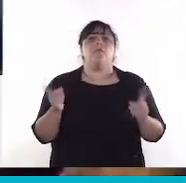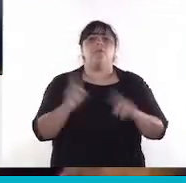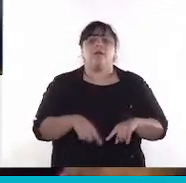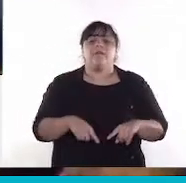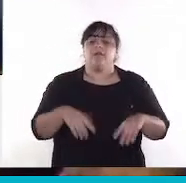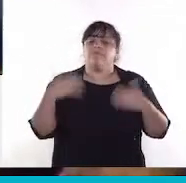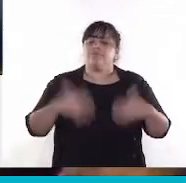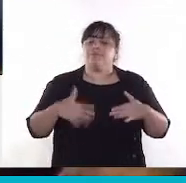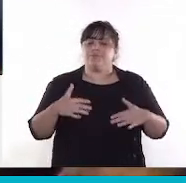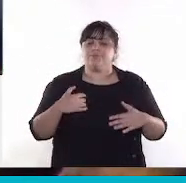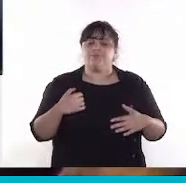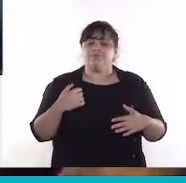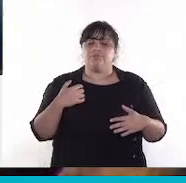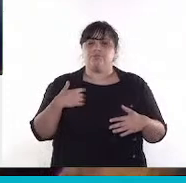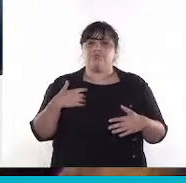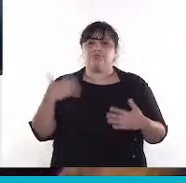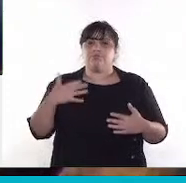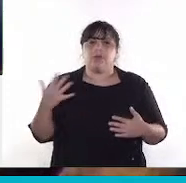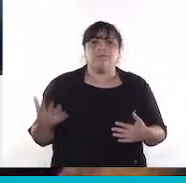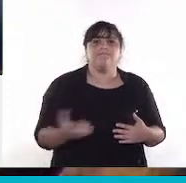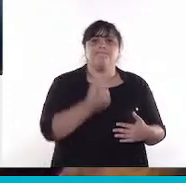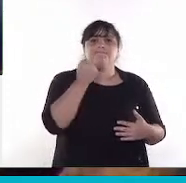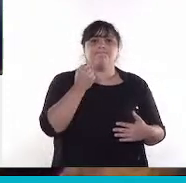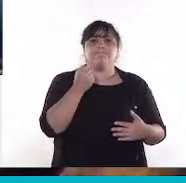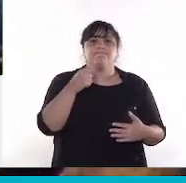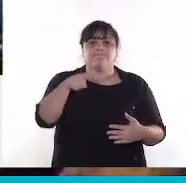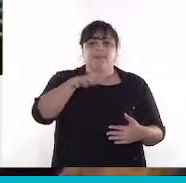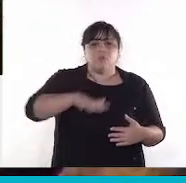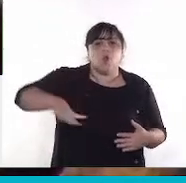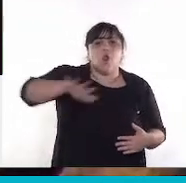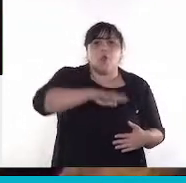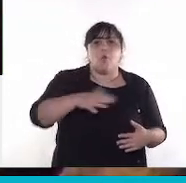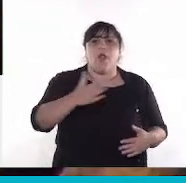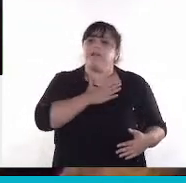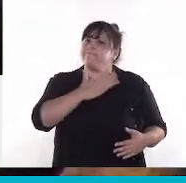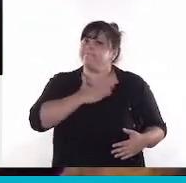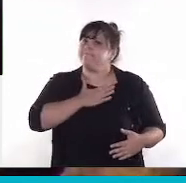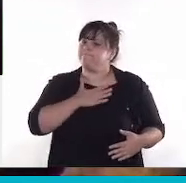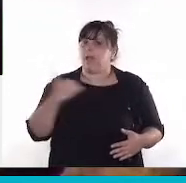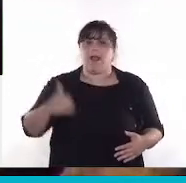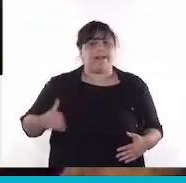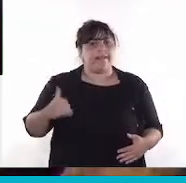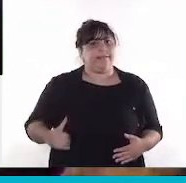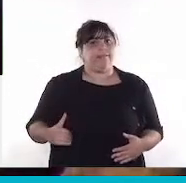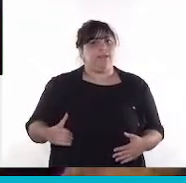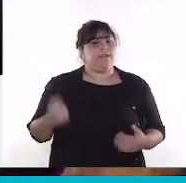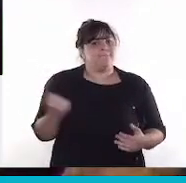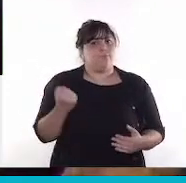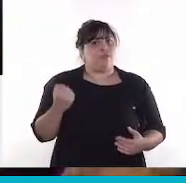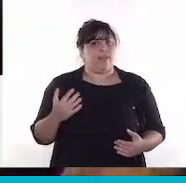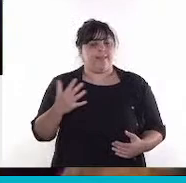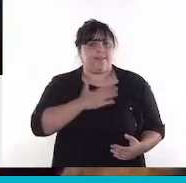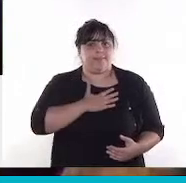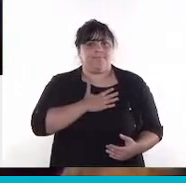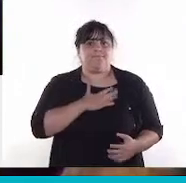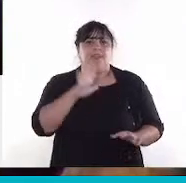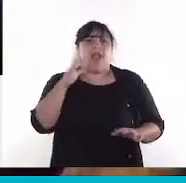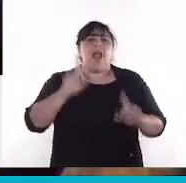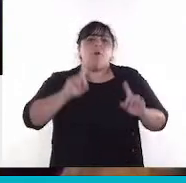incansablemente la soberanía sobre esos territorios. Voy a intentar hacer algunas